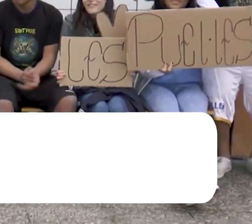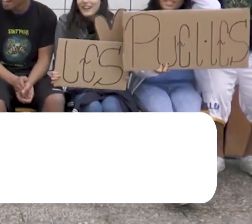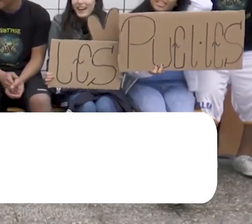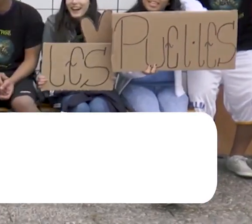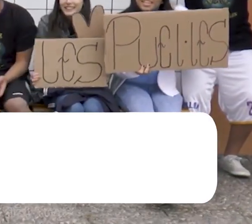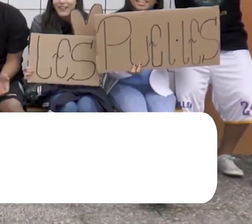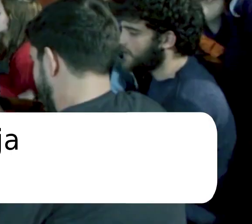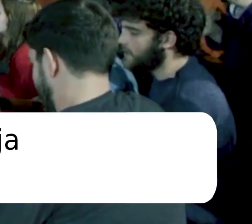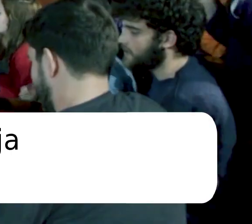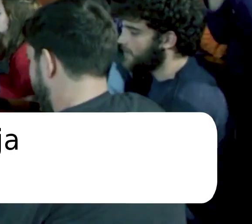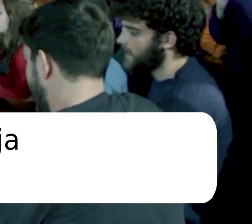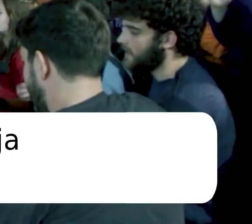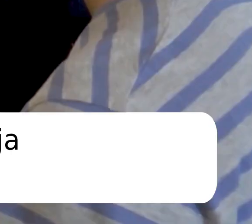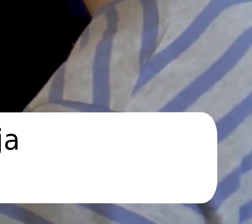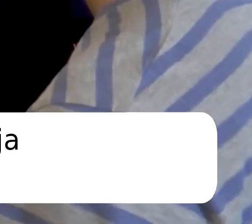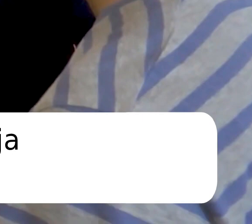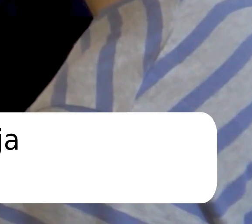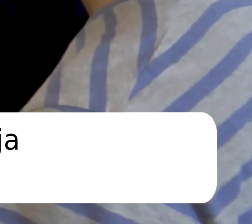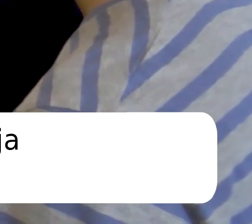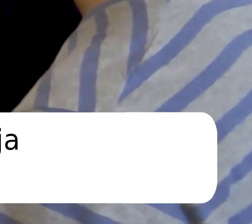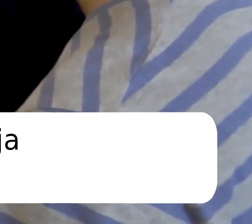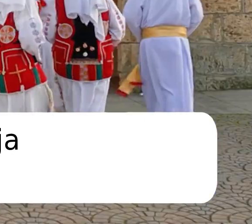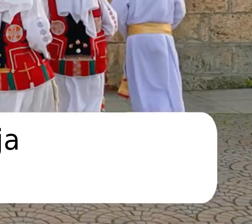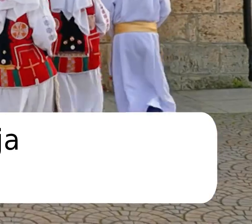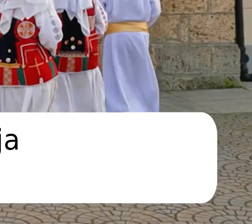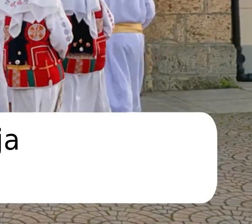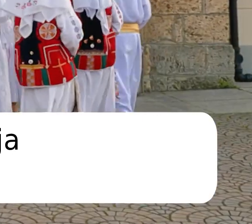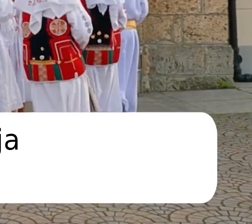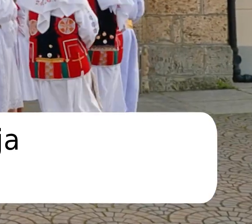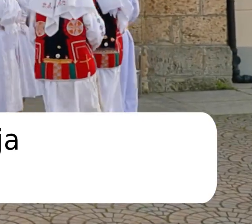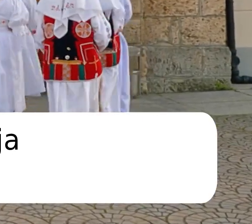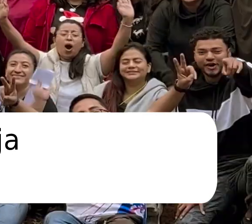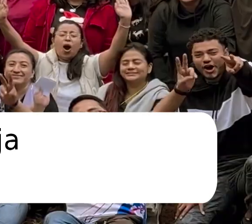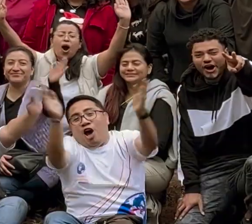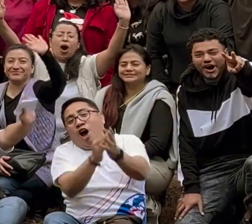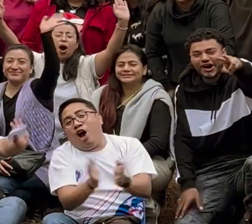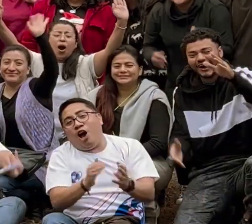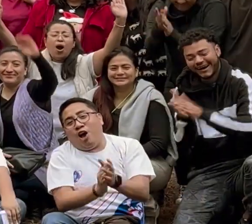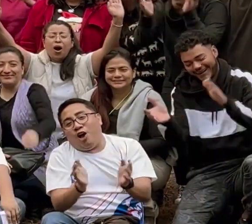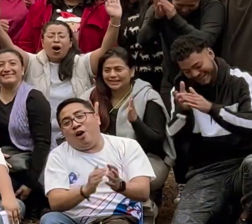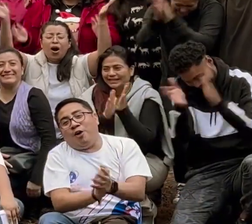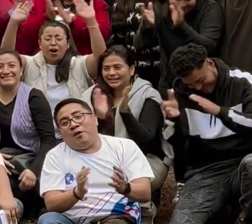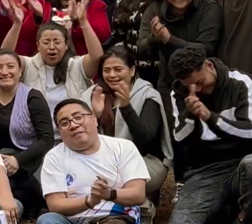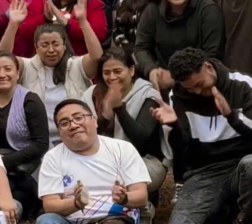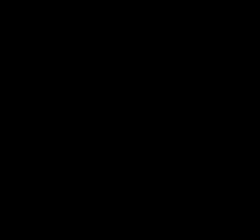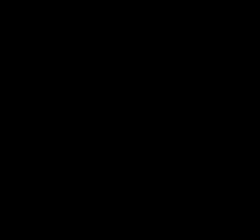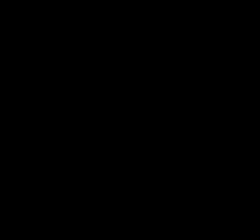fe, de fraternidad y de acogida a los más necesitados.